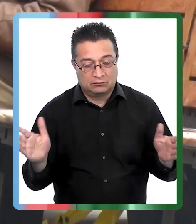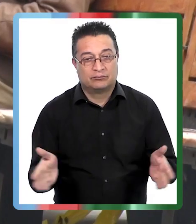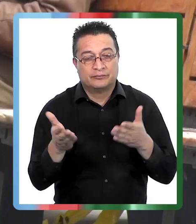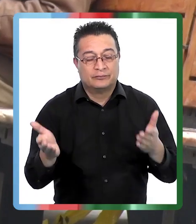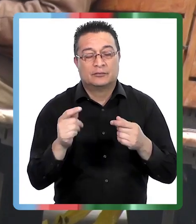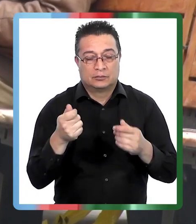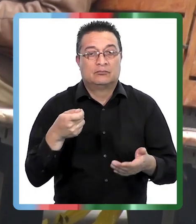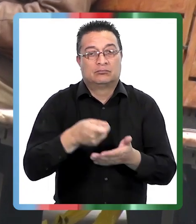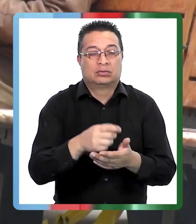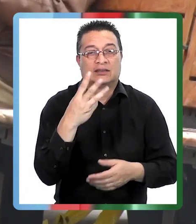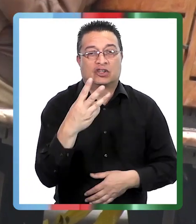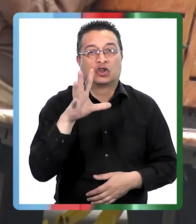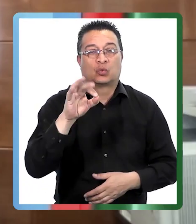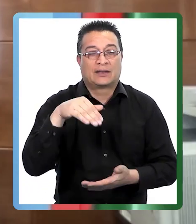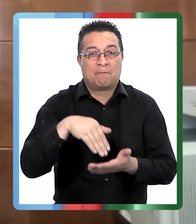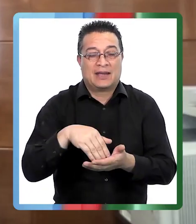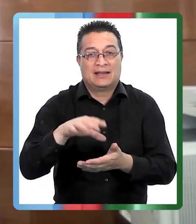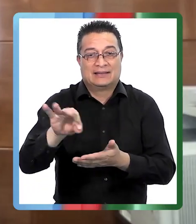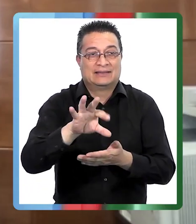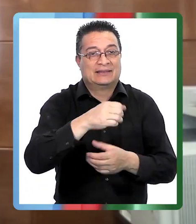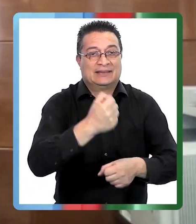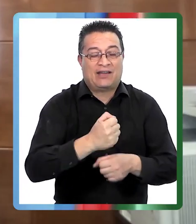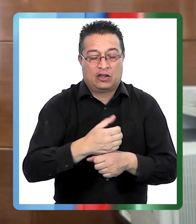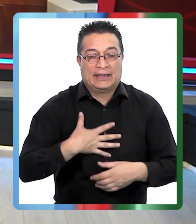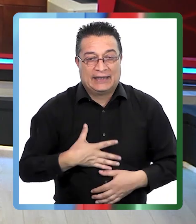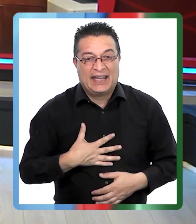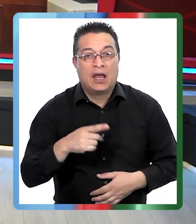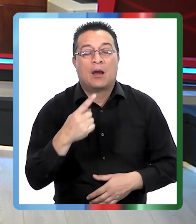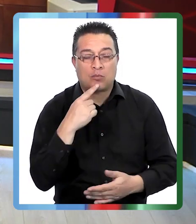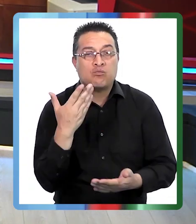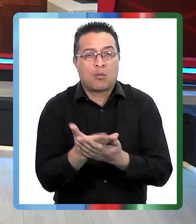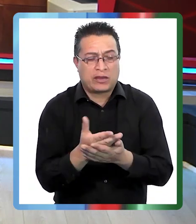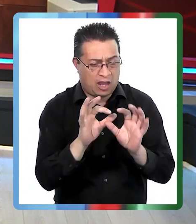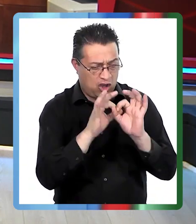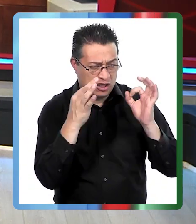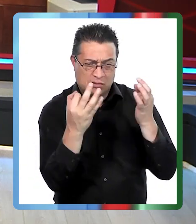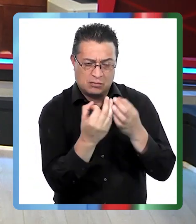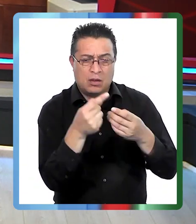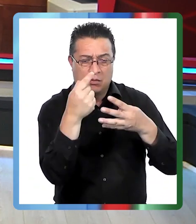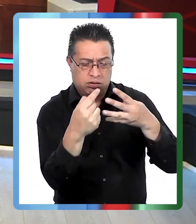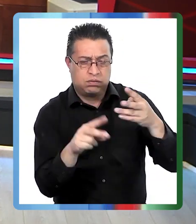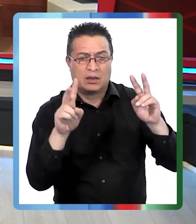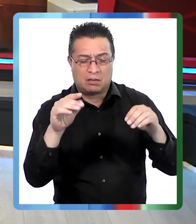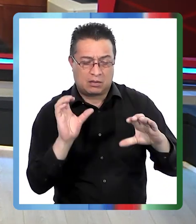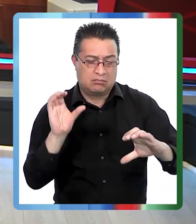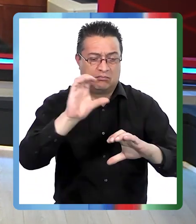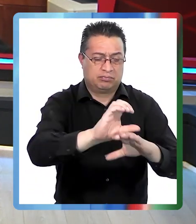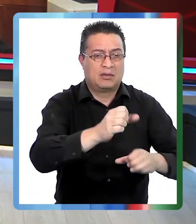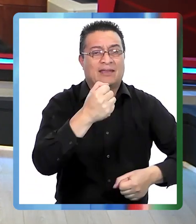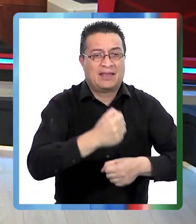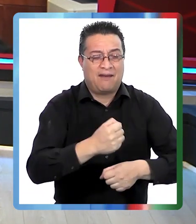también la recuperación de empleo por 350.000 puestos de trabajo. Por tanto, es una propuesta integral que aborda varias materias: subsidio